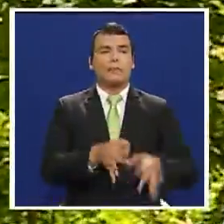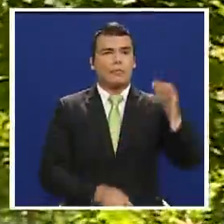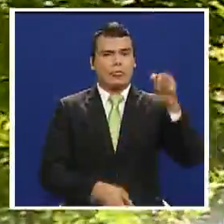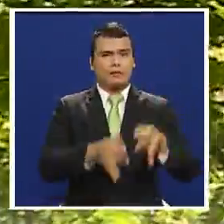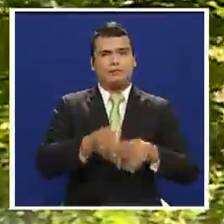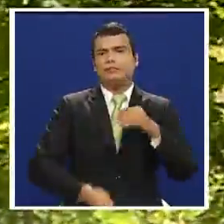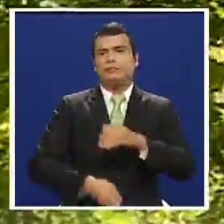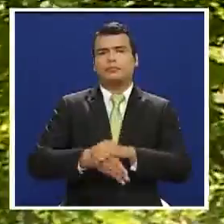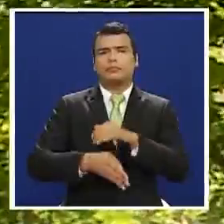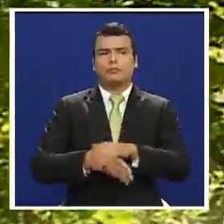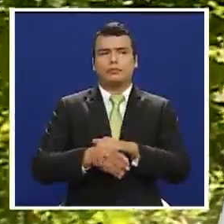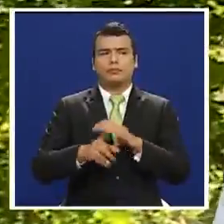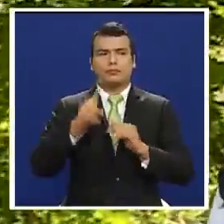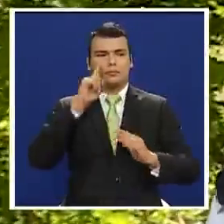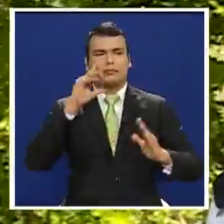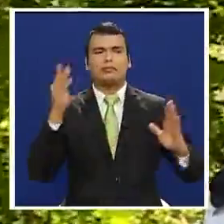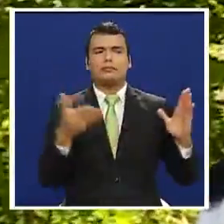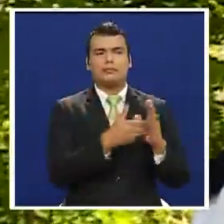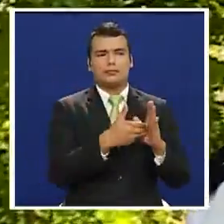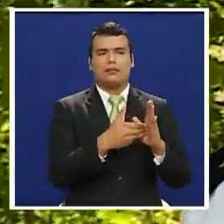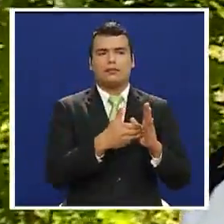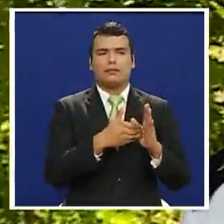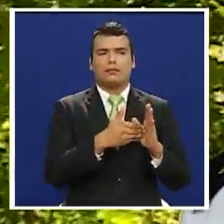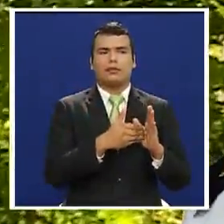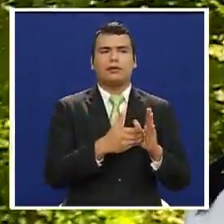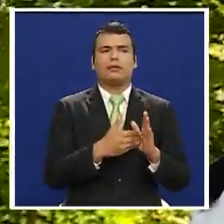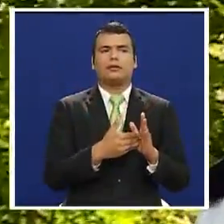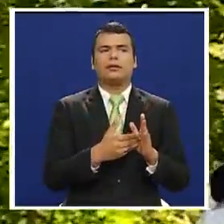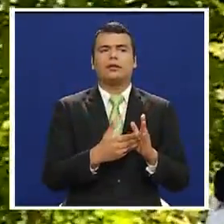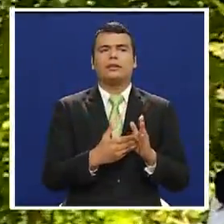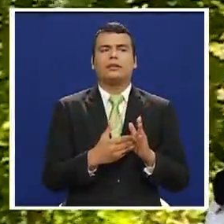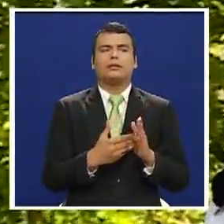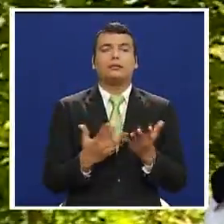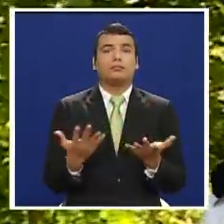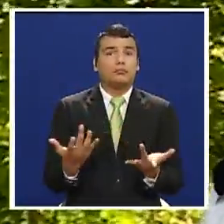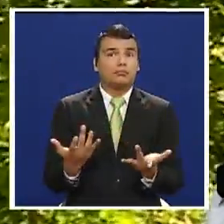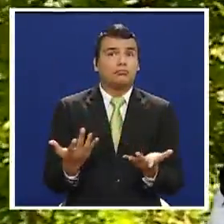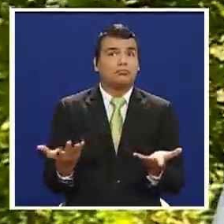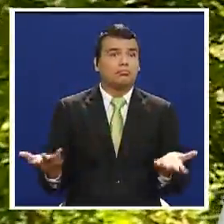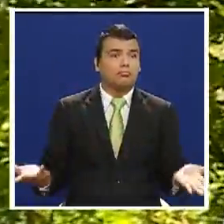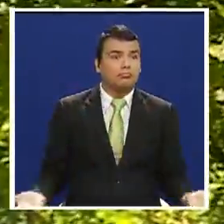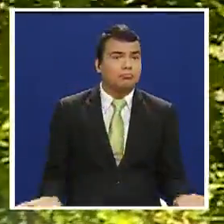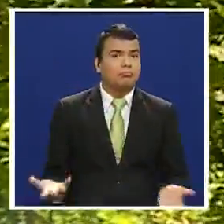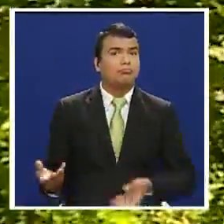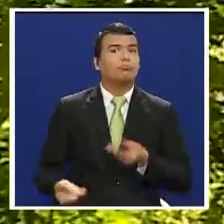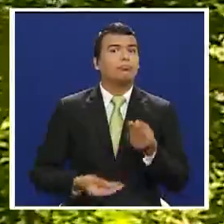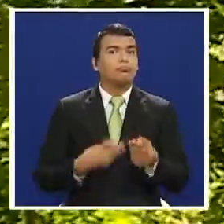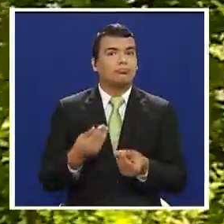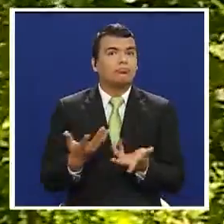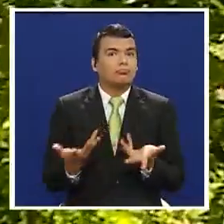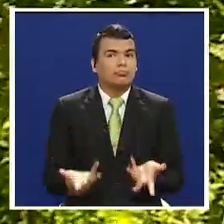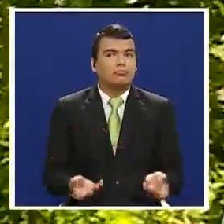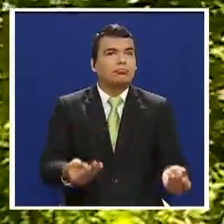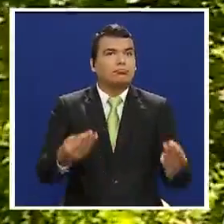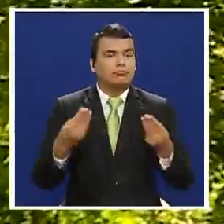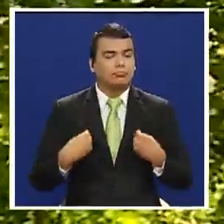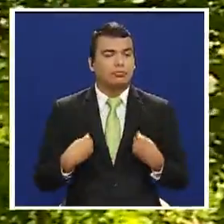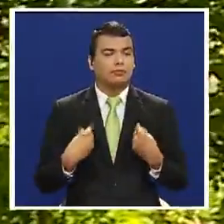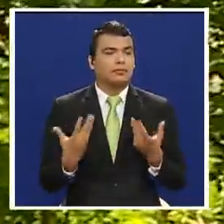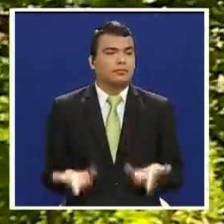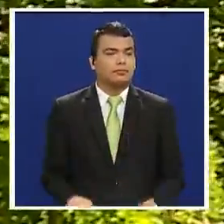de los hermanos, siendo alcalde de La Unión, hace 10 años cuando inició el proceso de extinción de dominio, fue el primero en recibir la noticia de que su